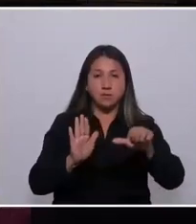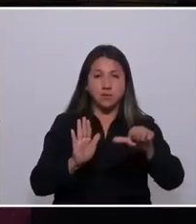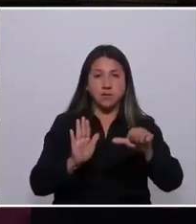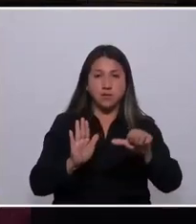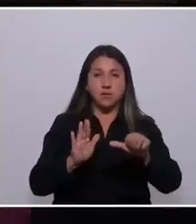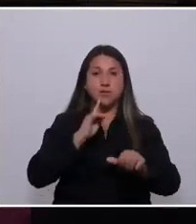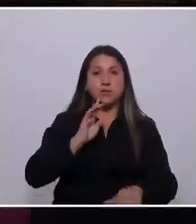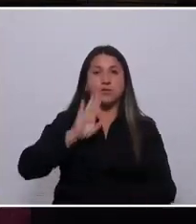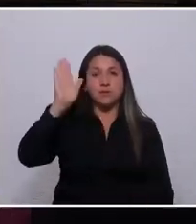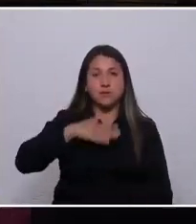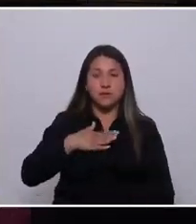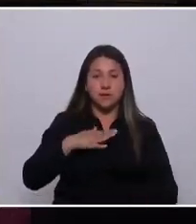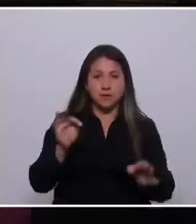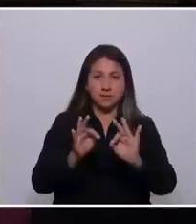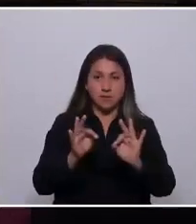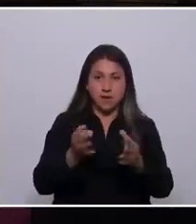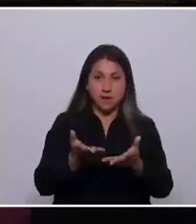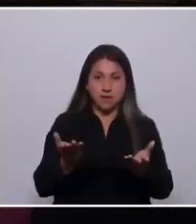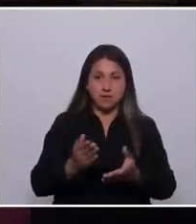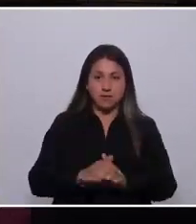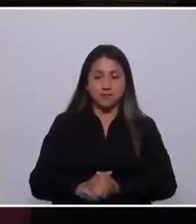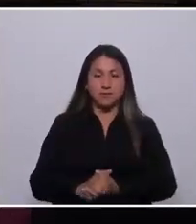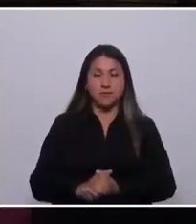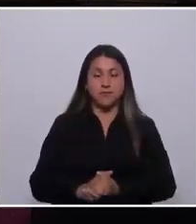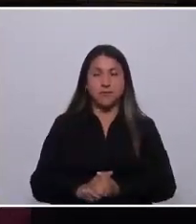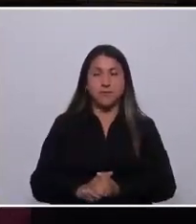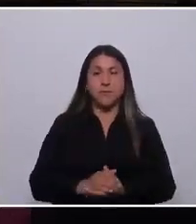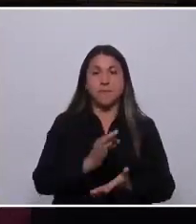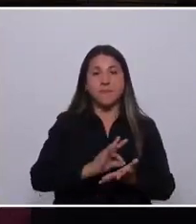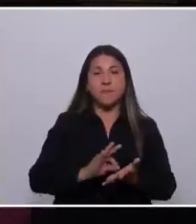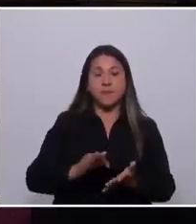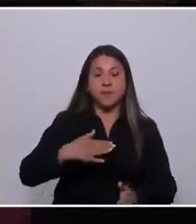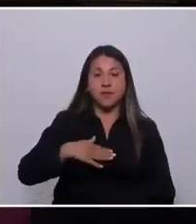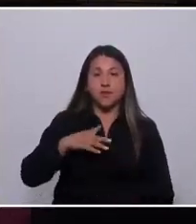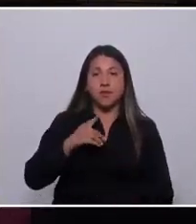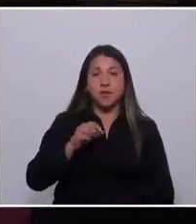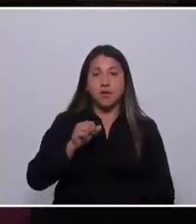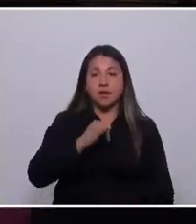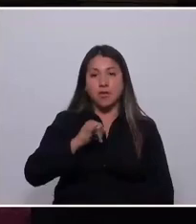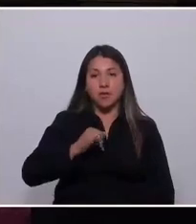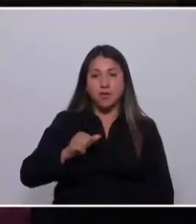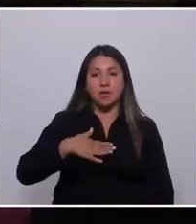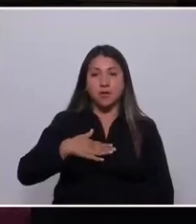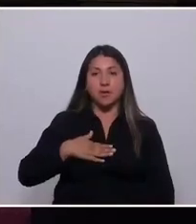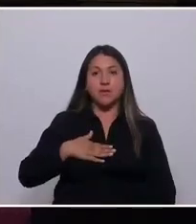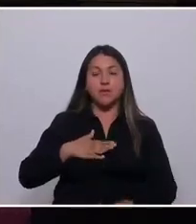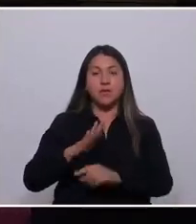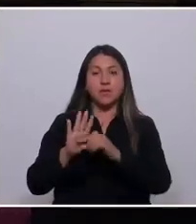Se ofrece la palabra. Secretario, acá Mauricio Daza, vamos a retirar esta indicación.